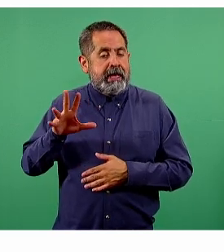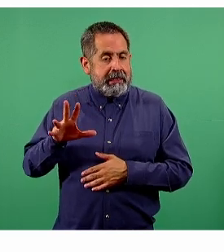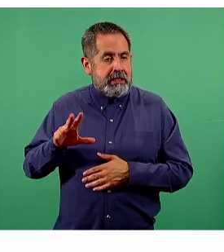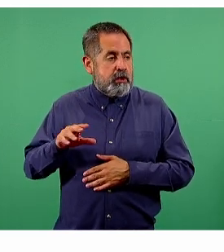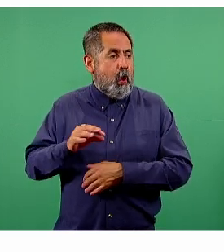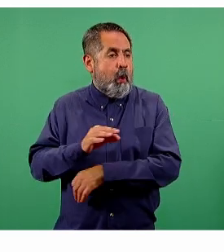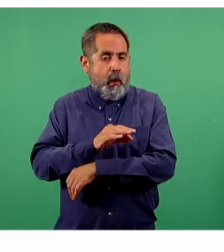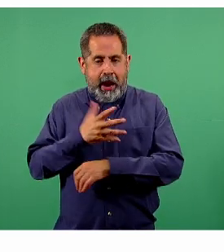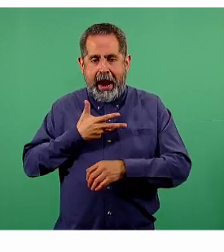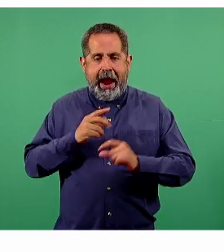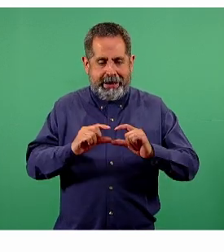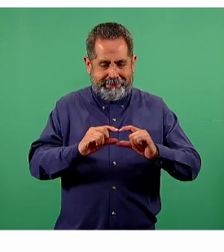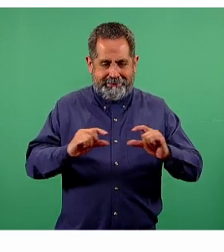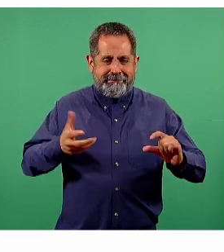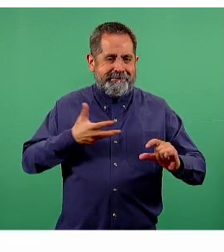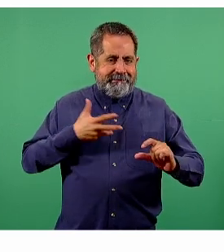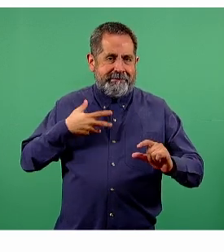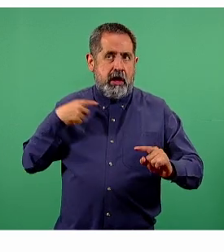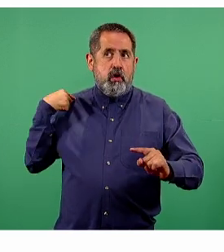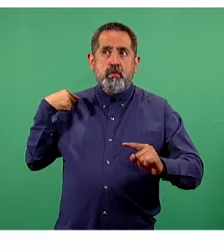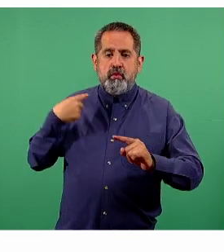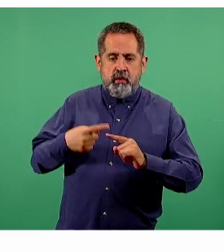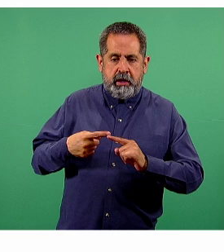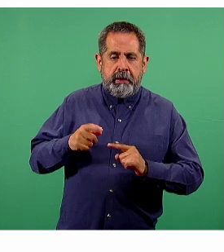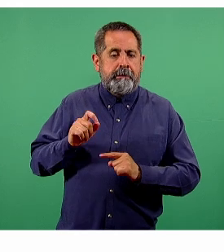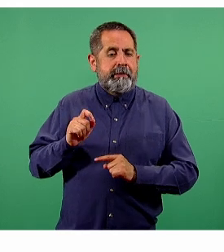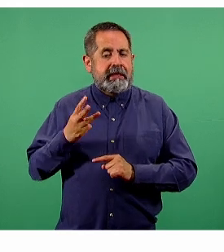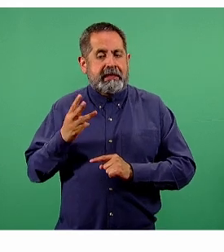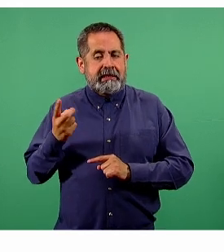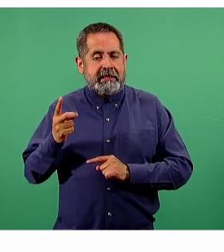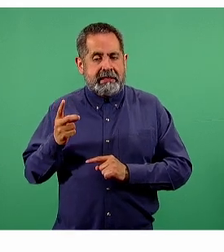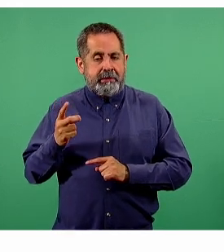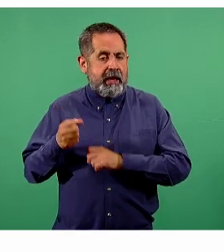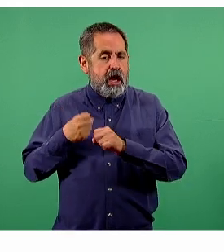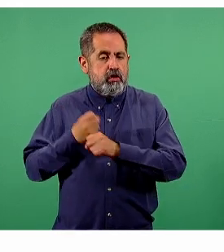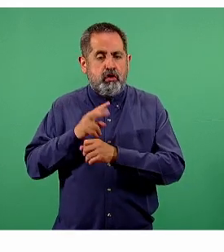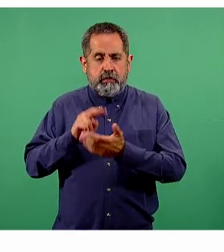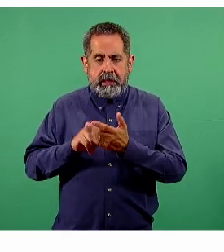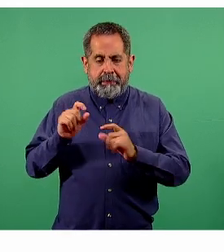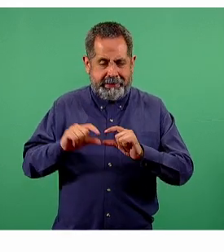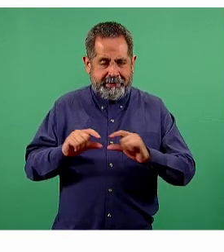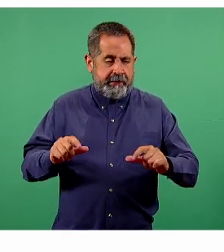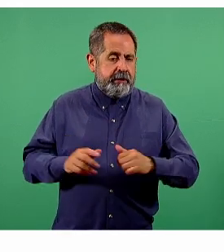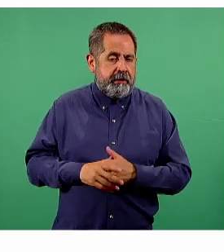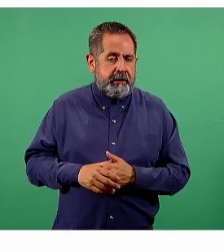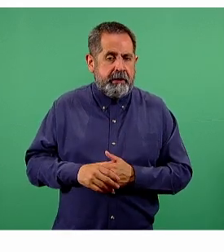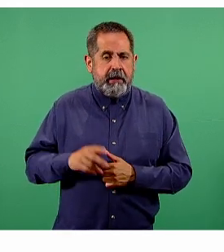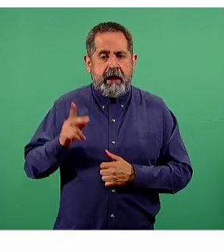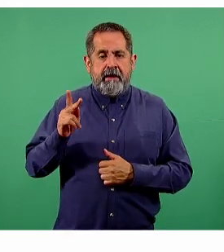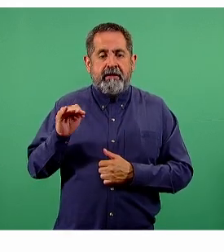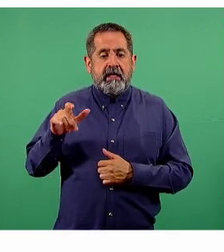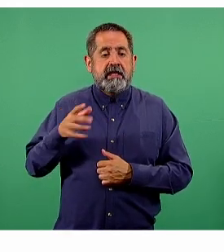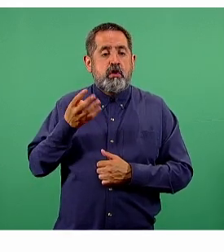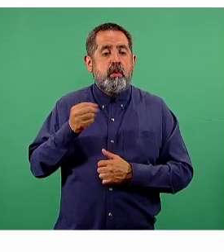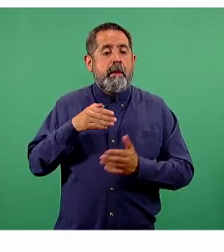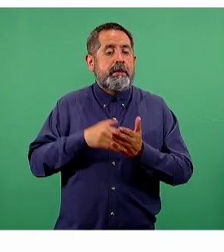22.598.385 dosis que hemos recibido desde el 23 de diciembre de 2020. Pfizer,